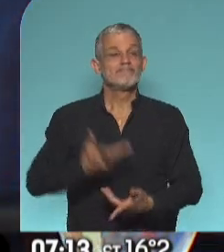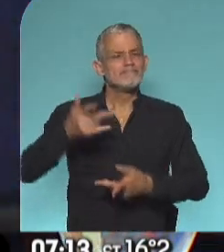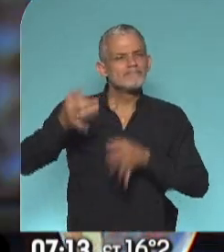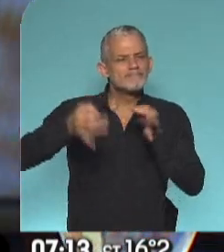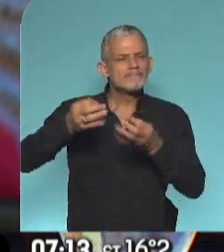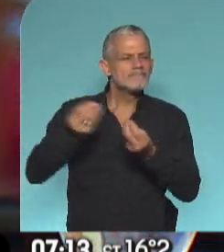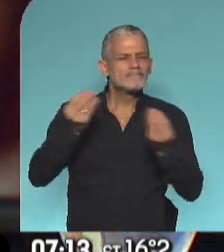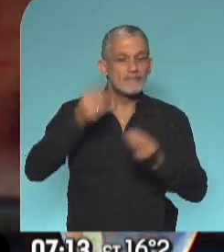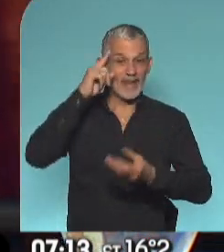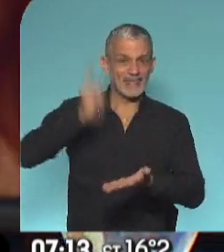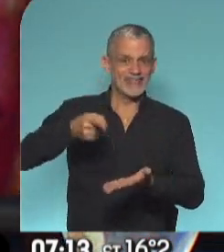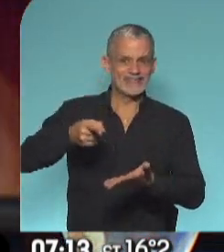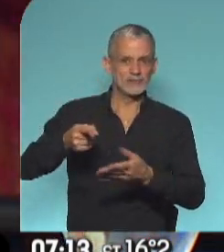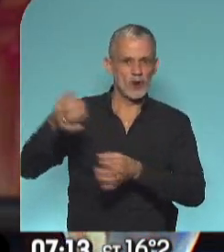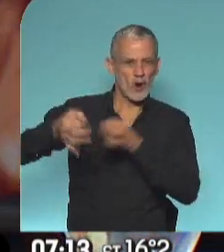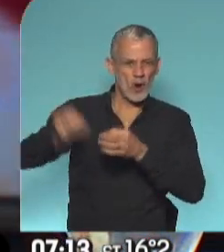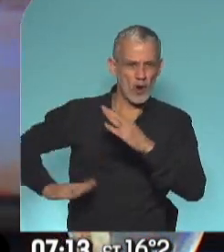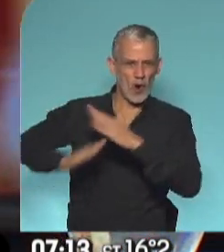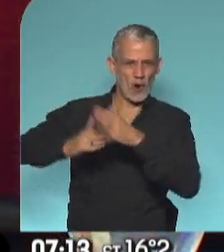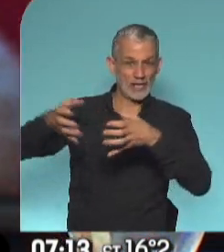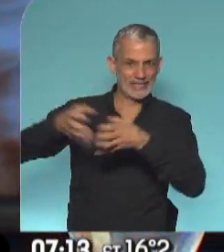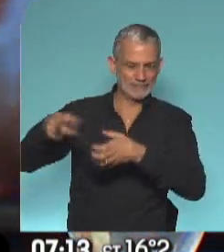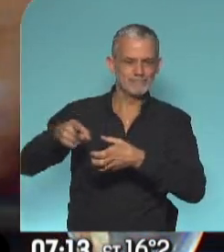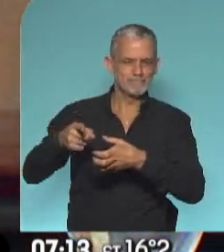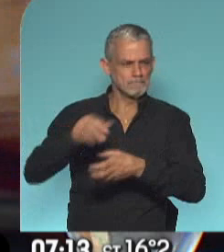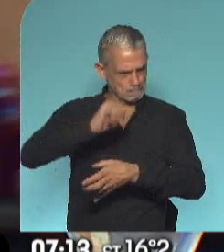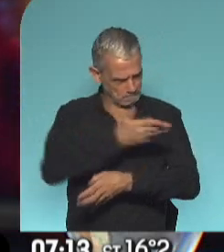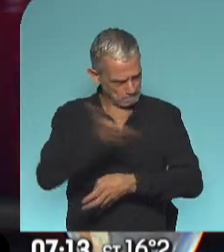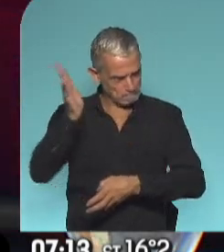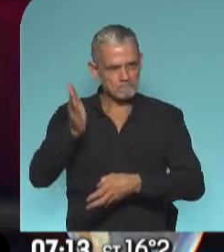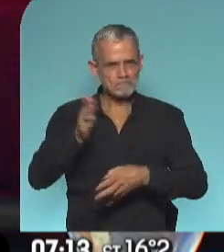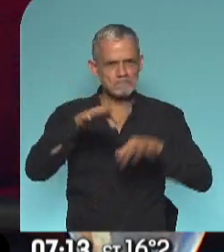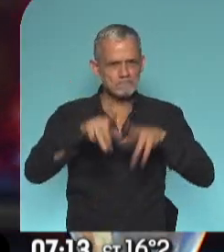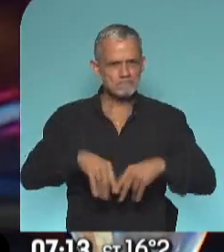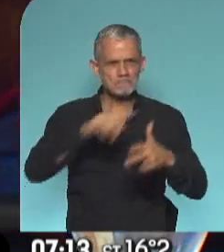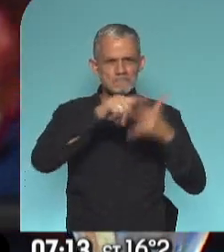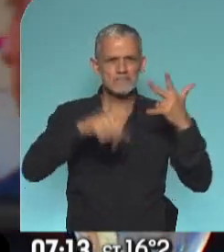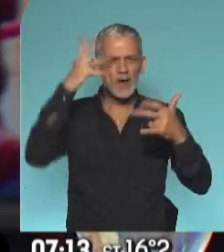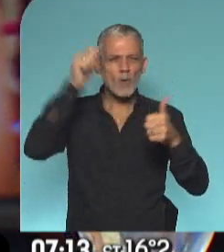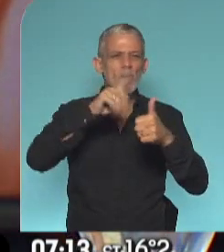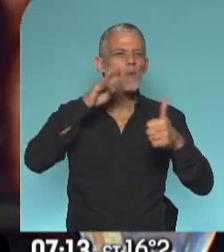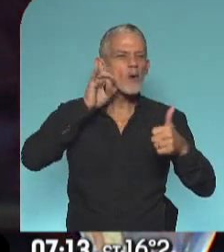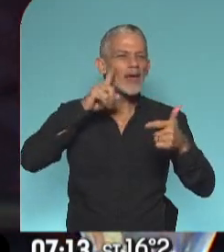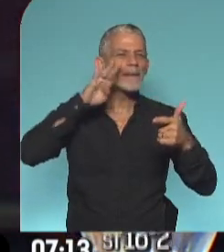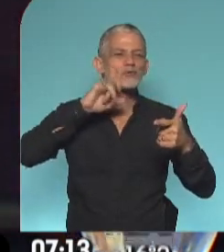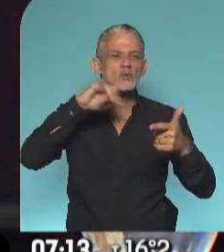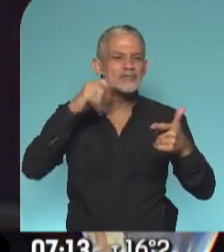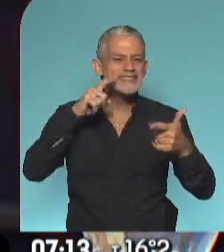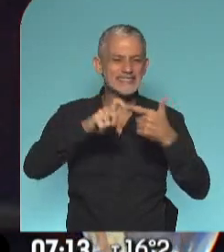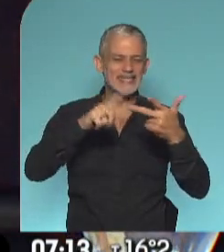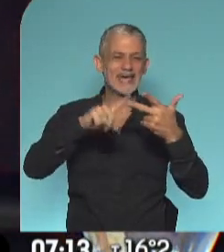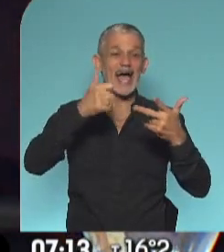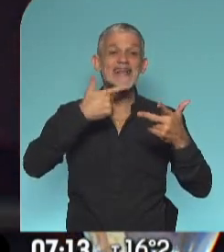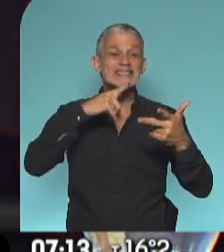Analizamos la decisión, el fallo de la Corte Suprema de Justicia que habilitó el persaltum reclamado por los tres jueces, Bruglia, Bertuzzi y Castelli, y por